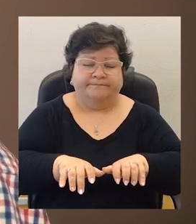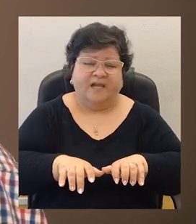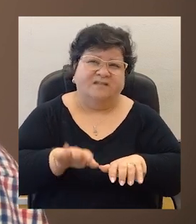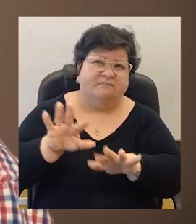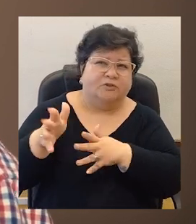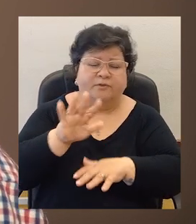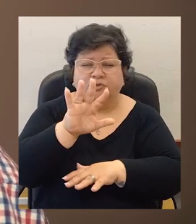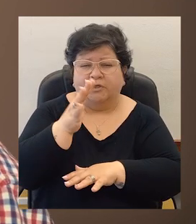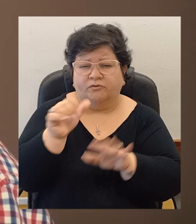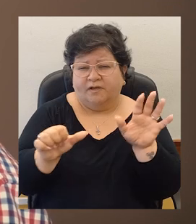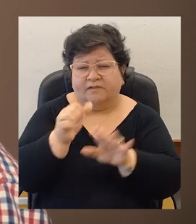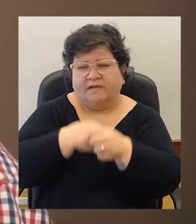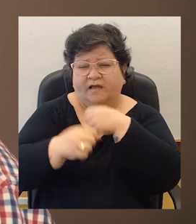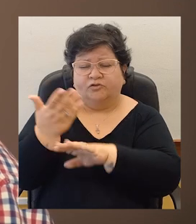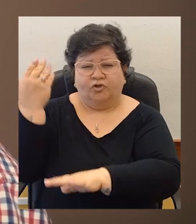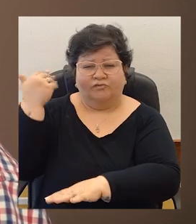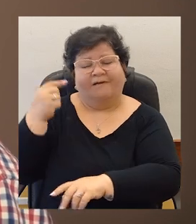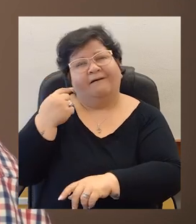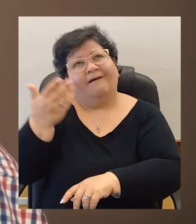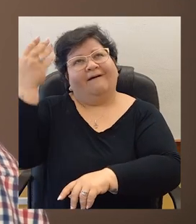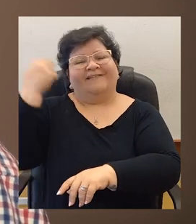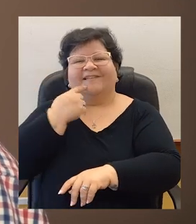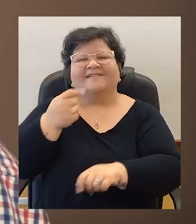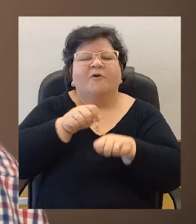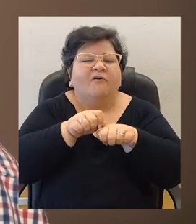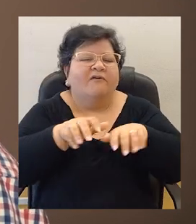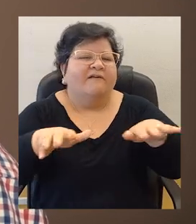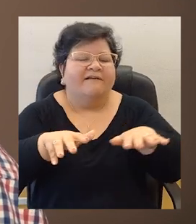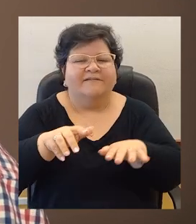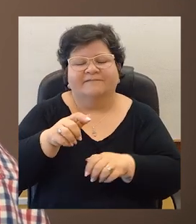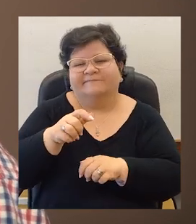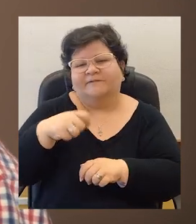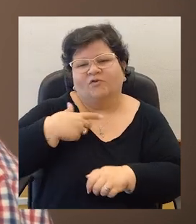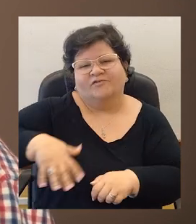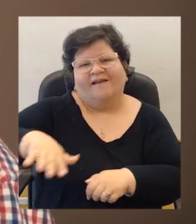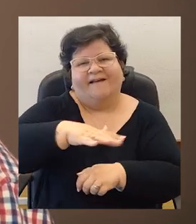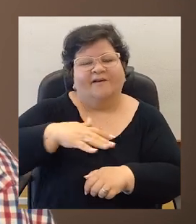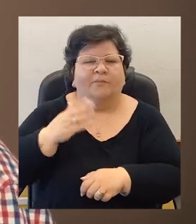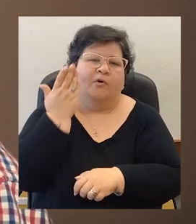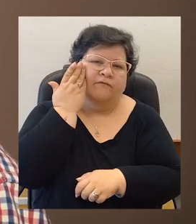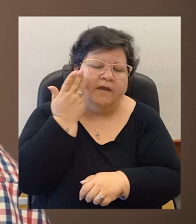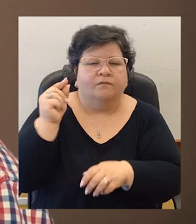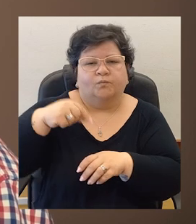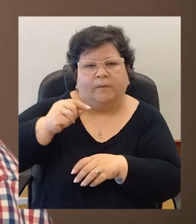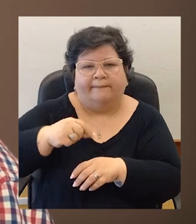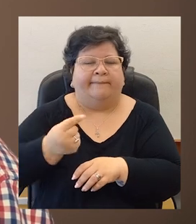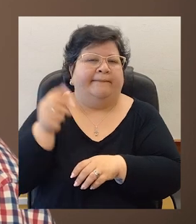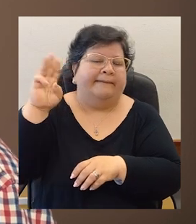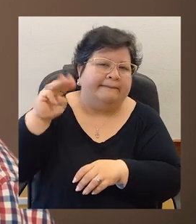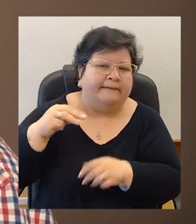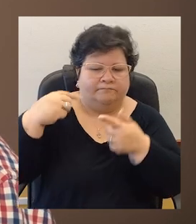en aquel momento hablábamos de redes sociales y lo que hay un fenómeno que es bastante evidente que es que